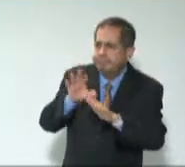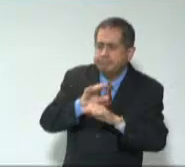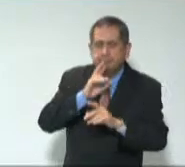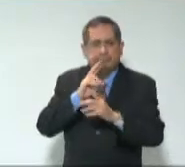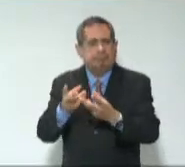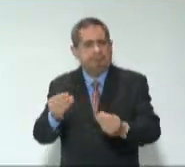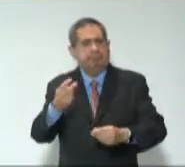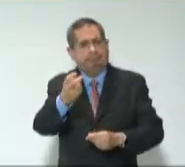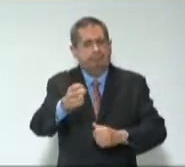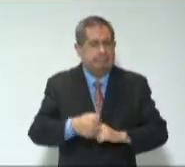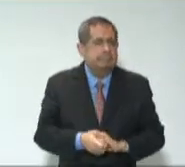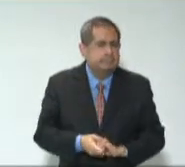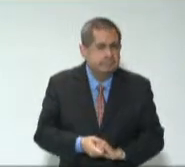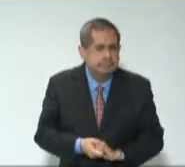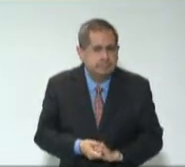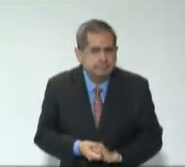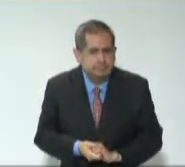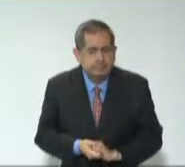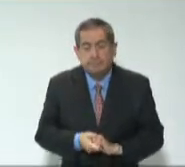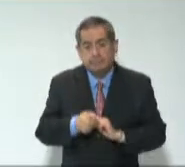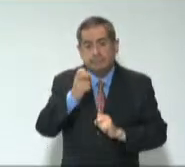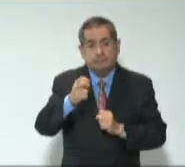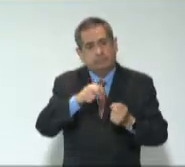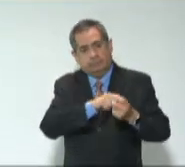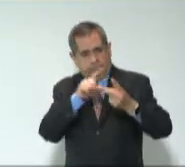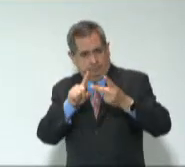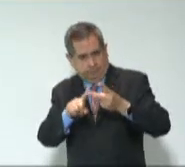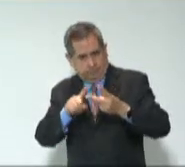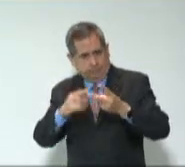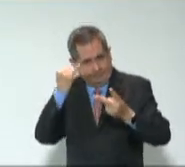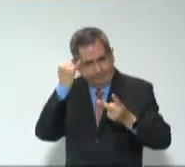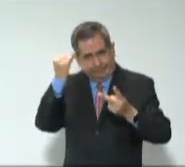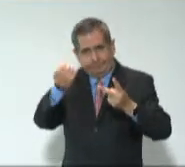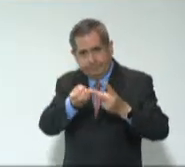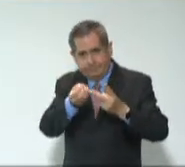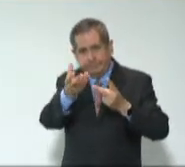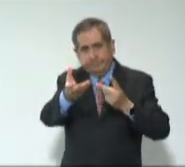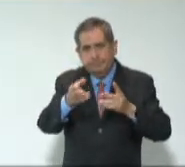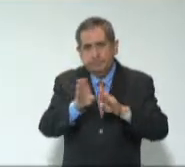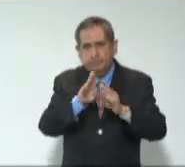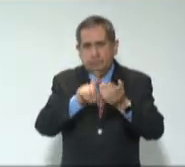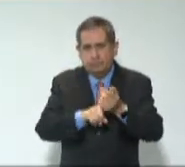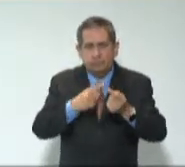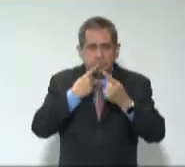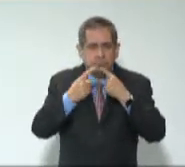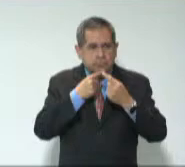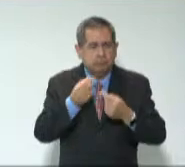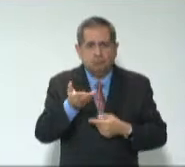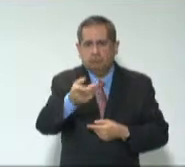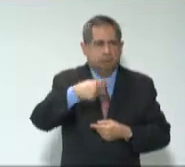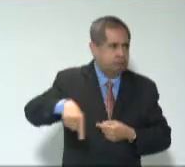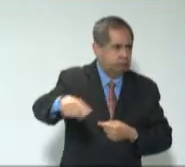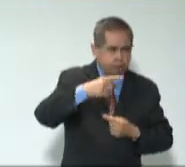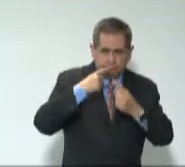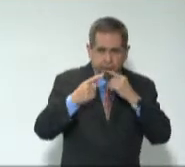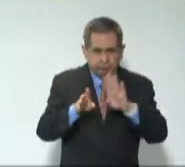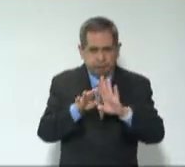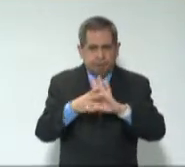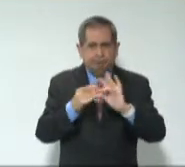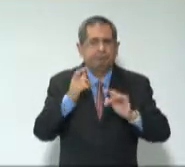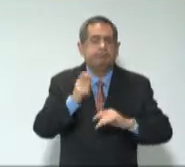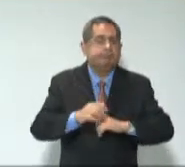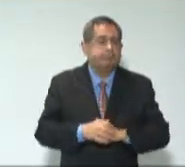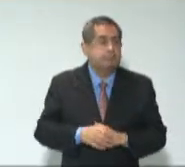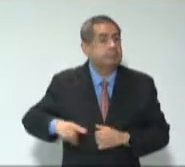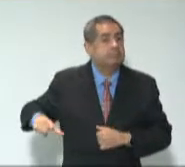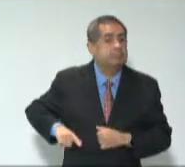complejos y esto enlaza con la segunda idea que quisiera poner sobre sobre sobre este panel no